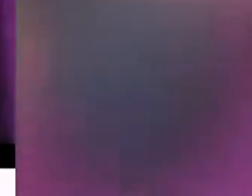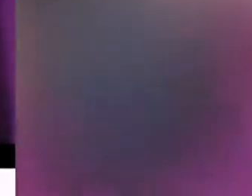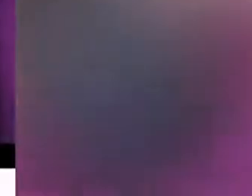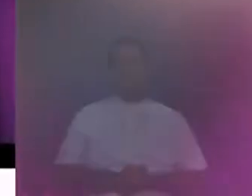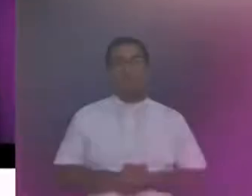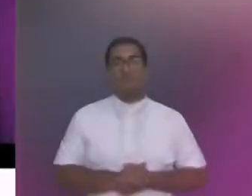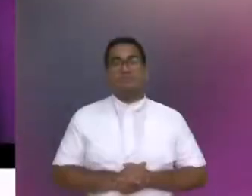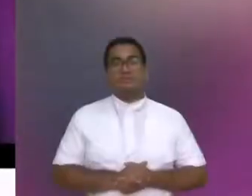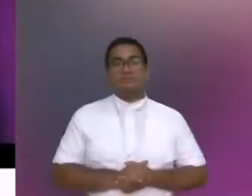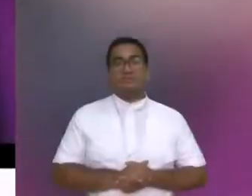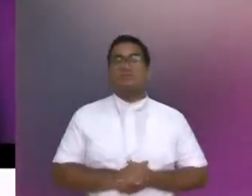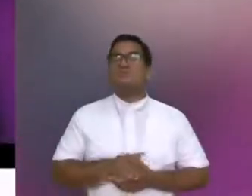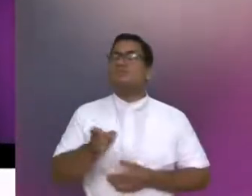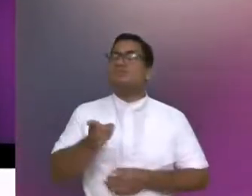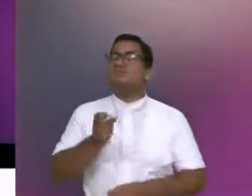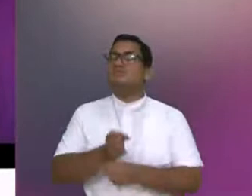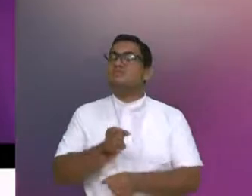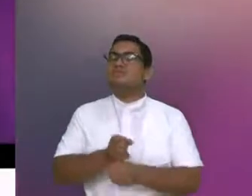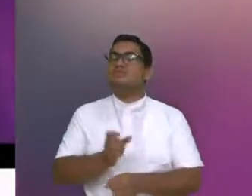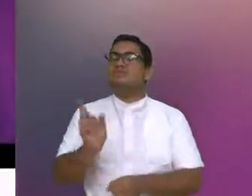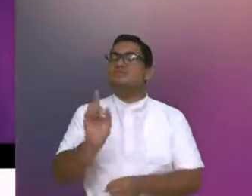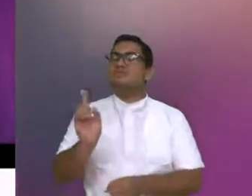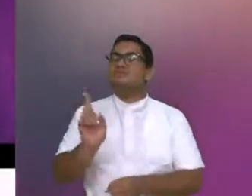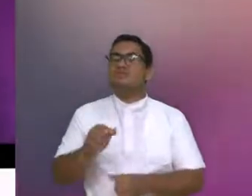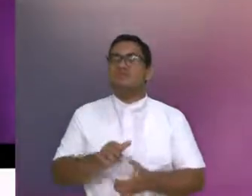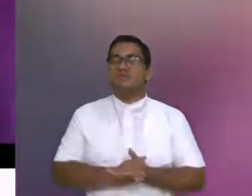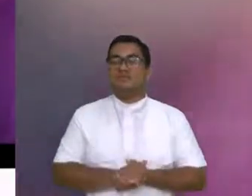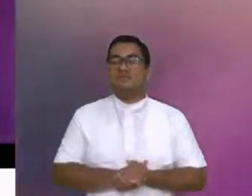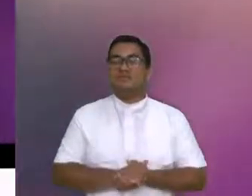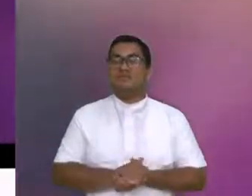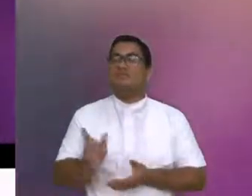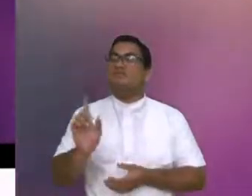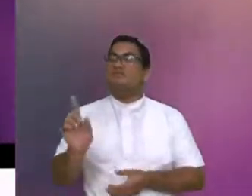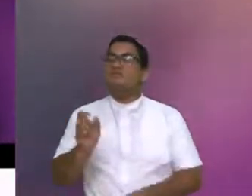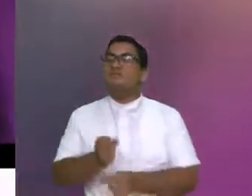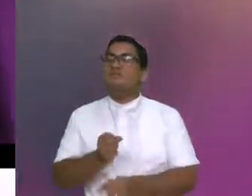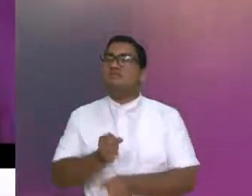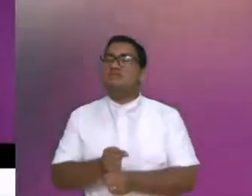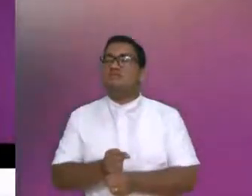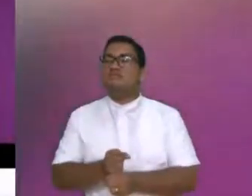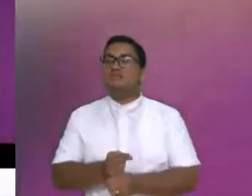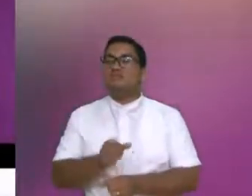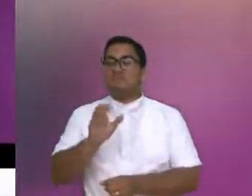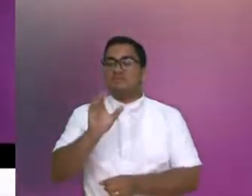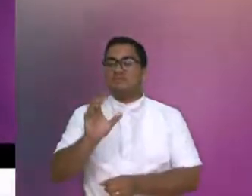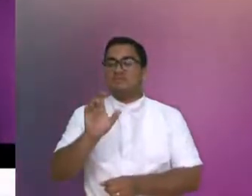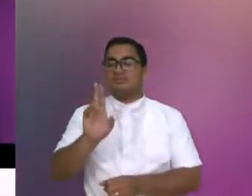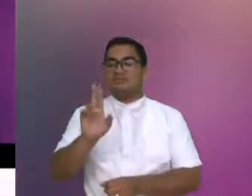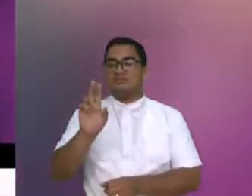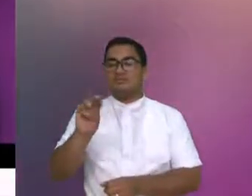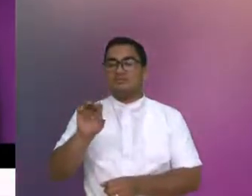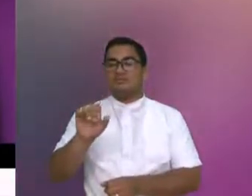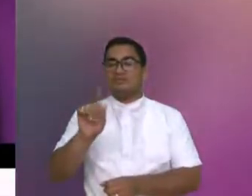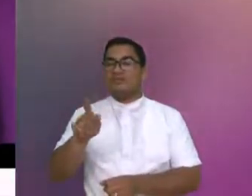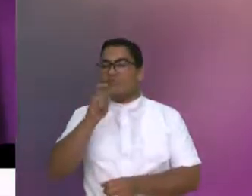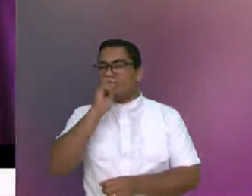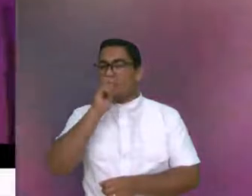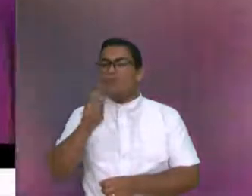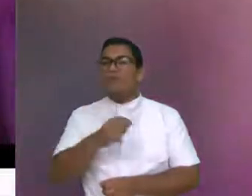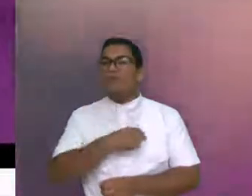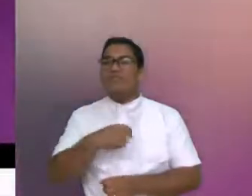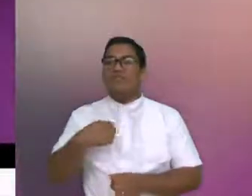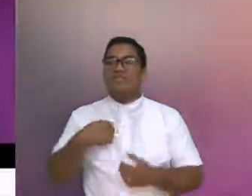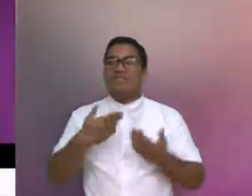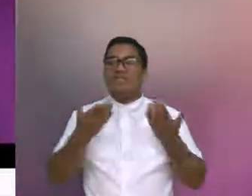¿Y trabajas en dónde? A ver, te voy a contar. ¿Dónde trabajas? Jumex. ¿En Jumex? ¿Promotor de Jumex? ¿Y te gusta hacer qué?